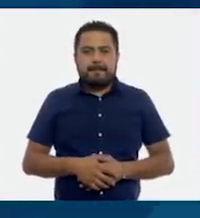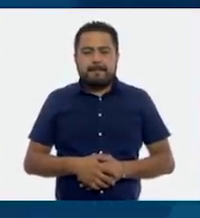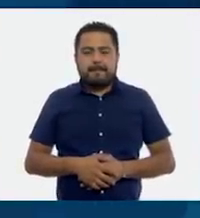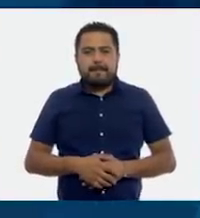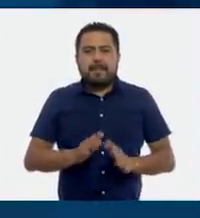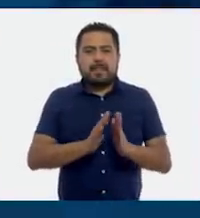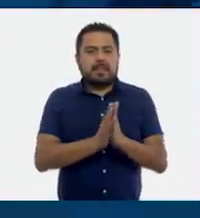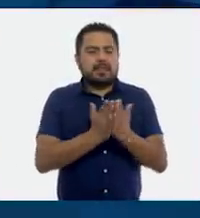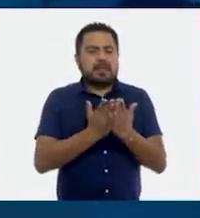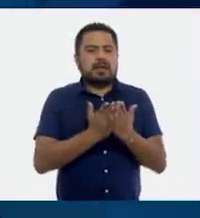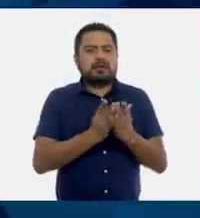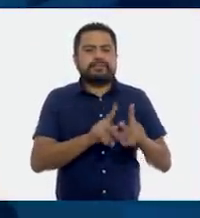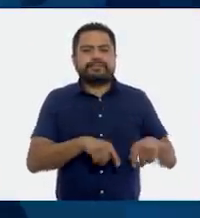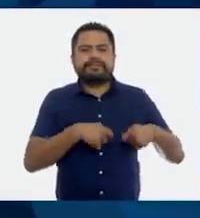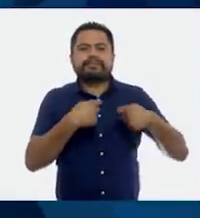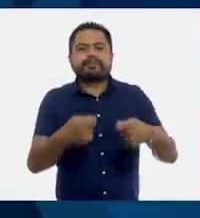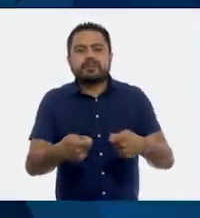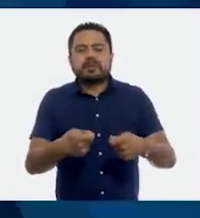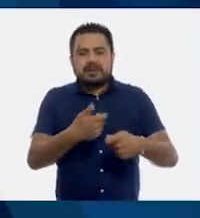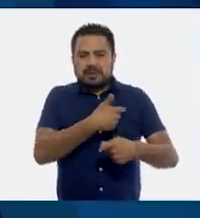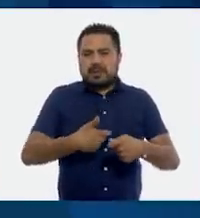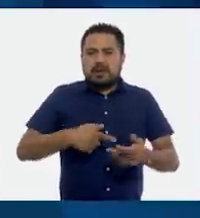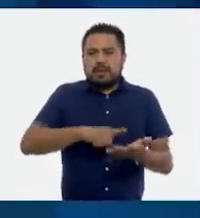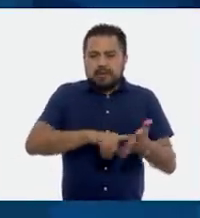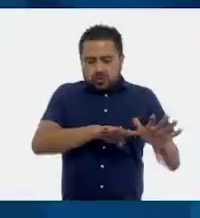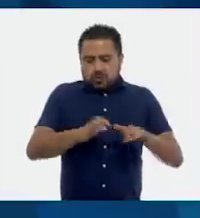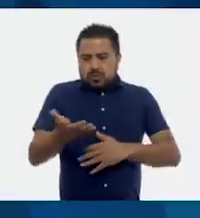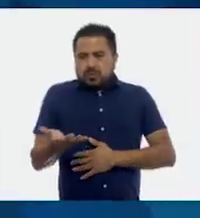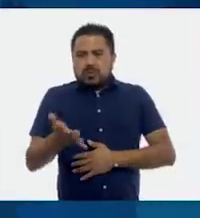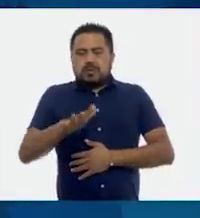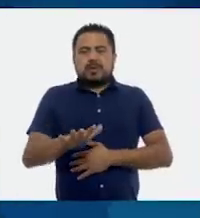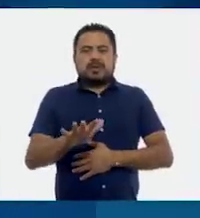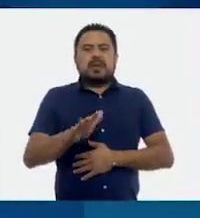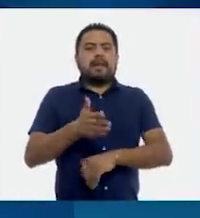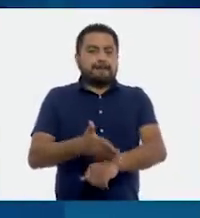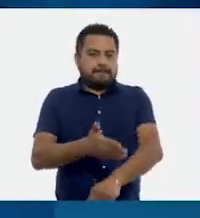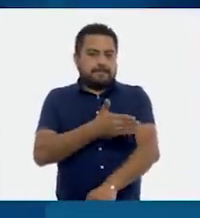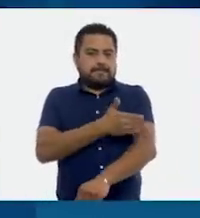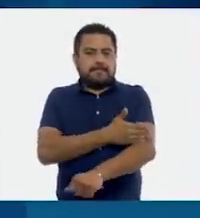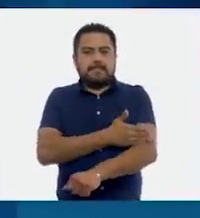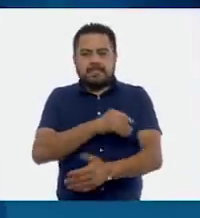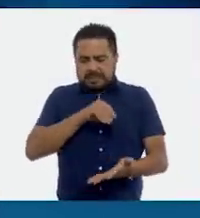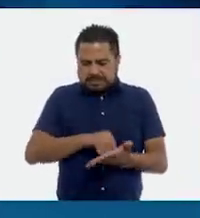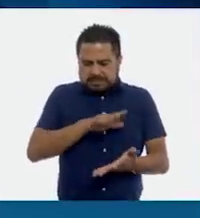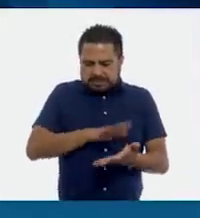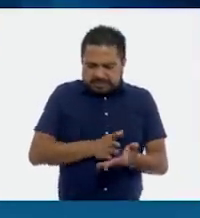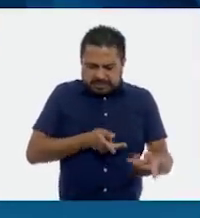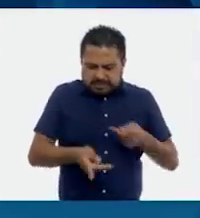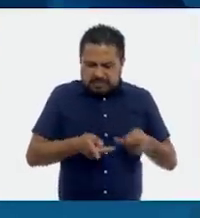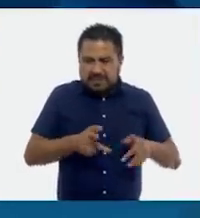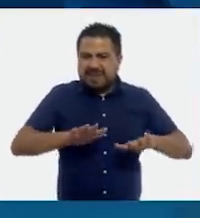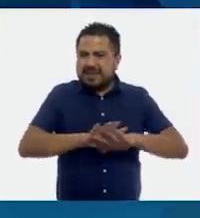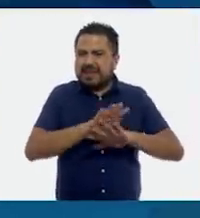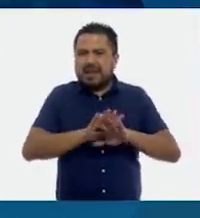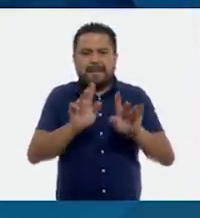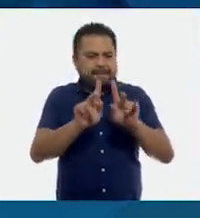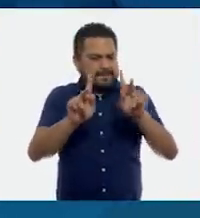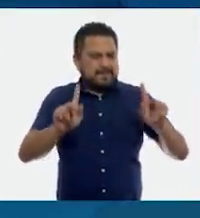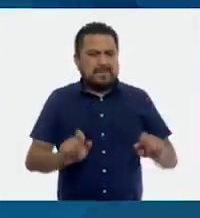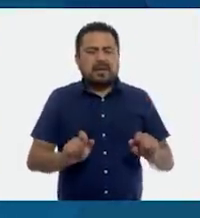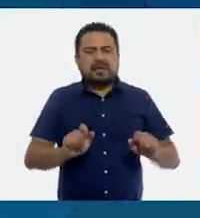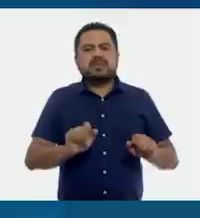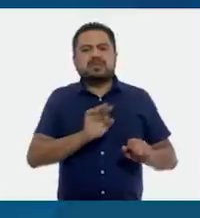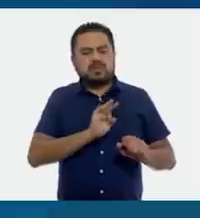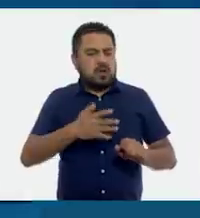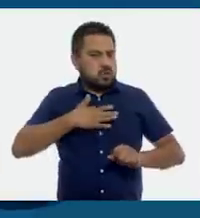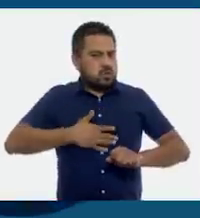En su libro La sucesión presidencial en 1910, Francisco I. Madero planteó la necesidad de un cambio pacífico y